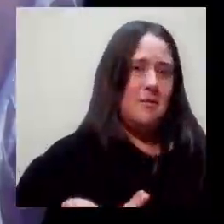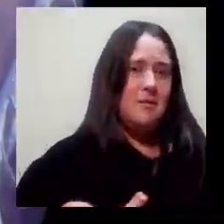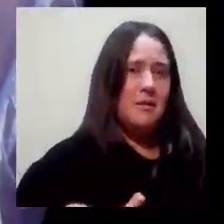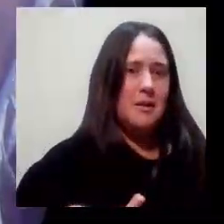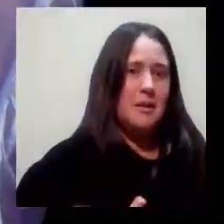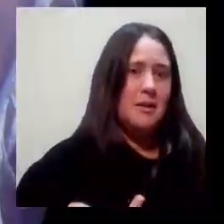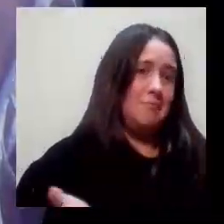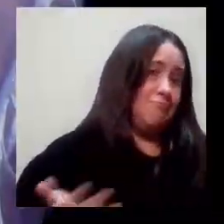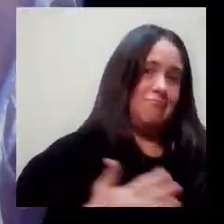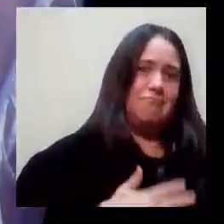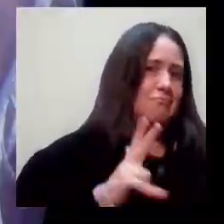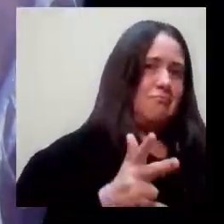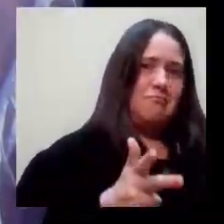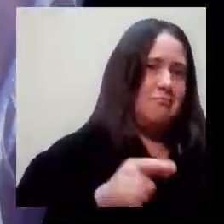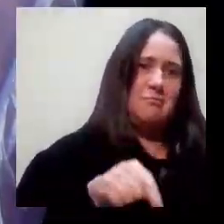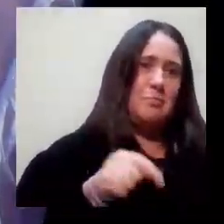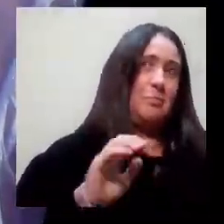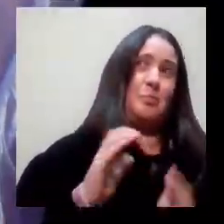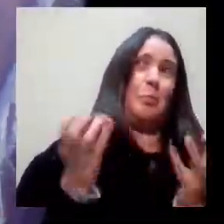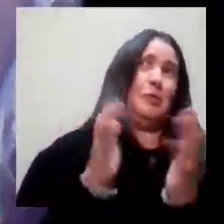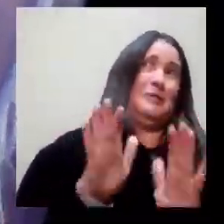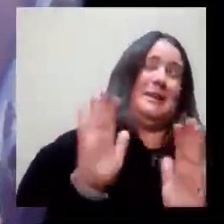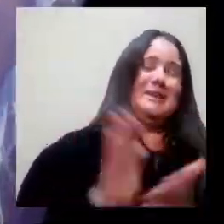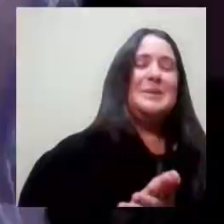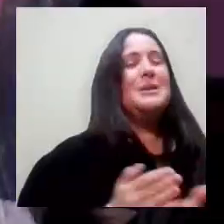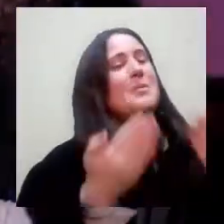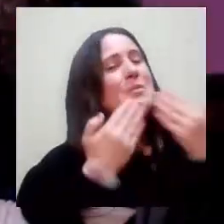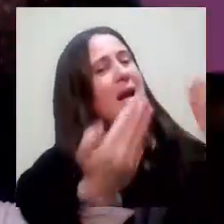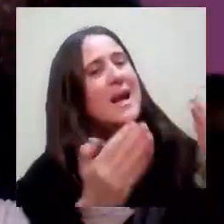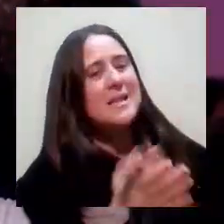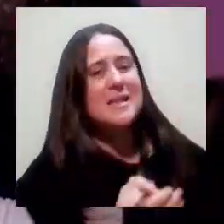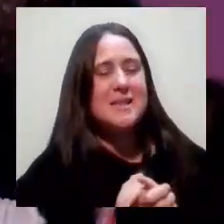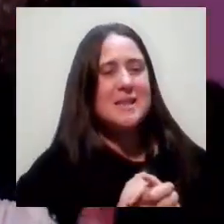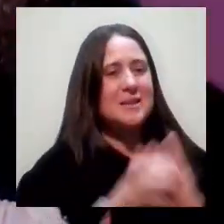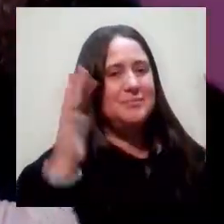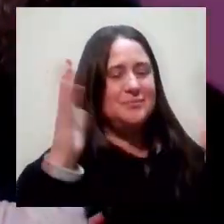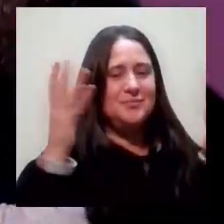humana en este mundo que nos tocó. Bien, muchas gracias.